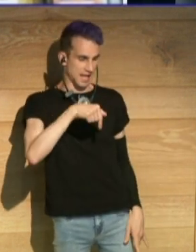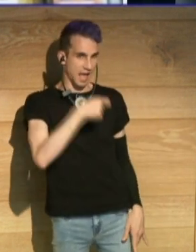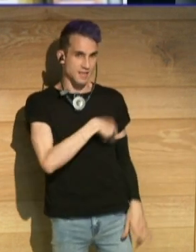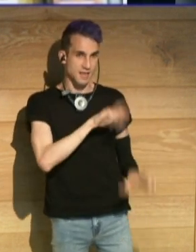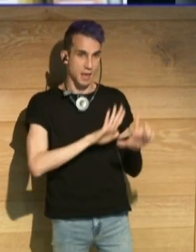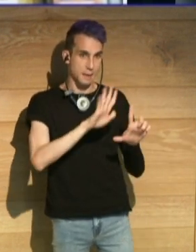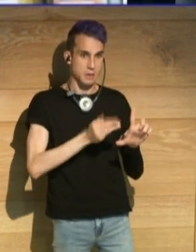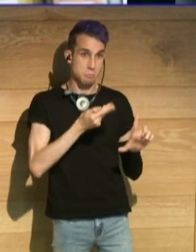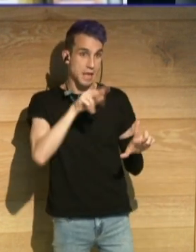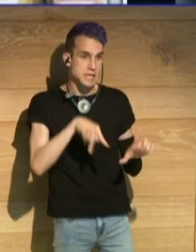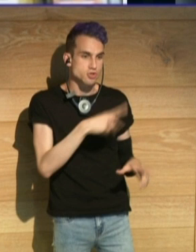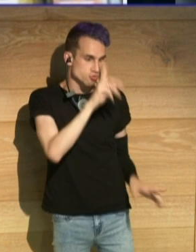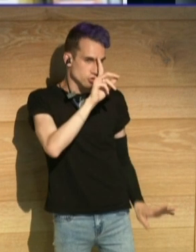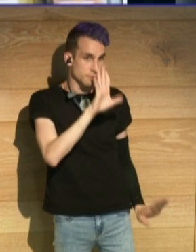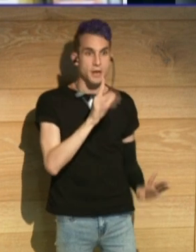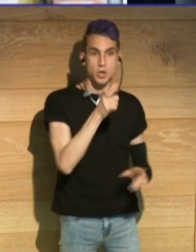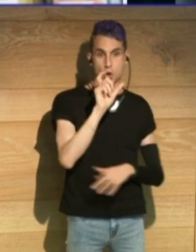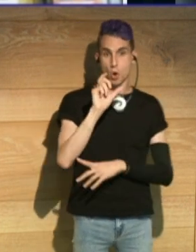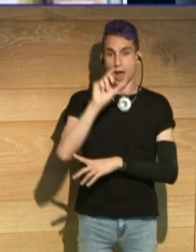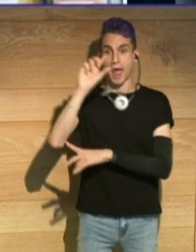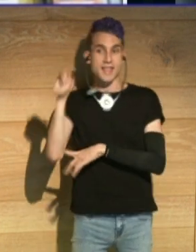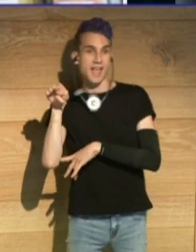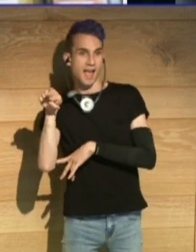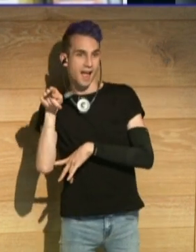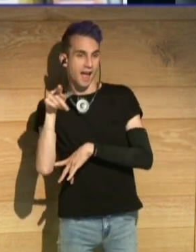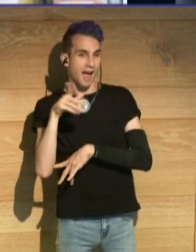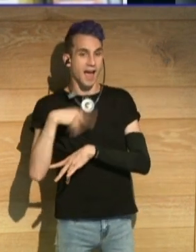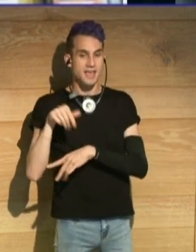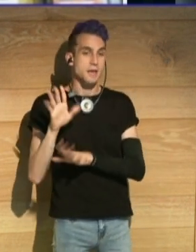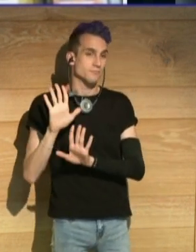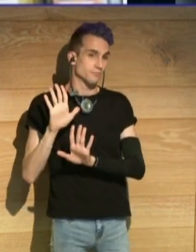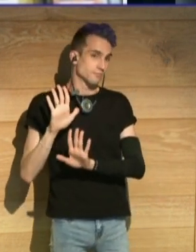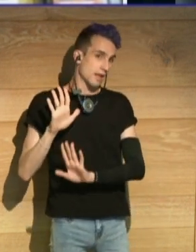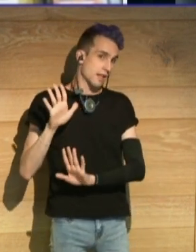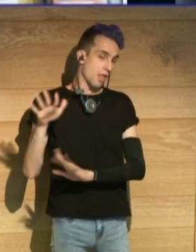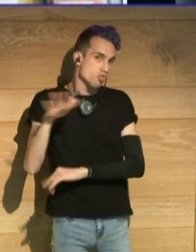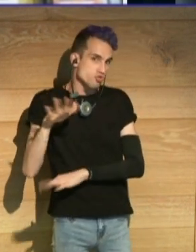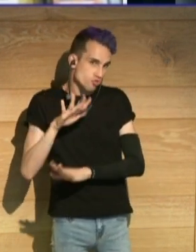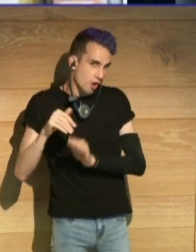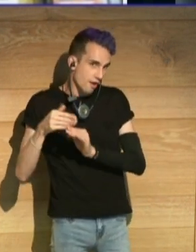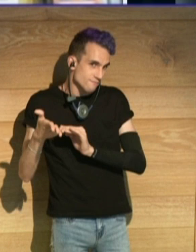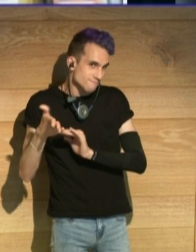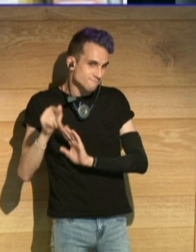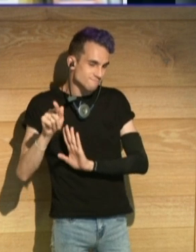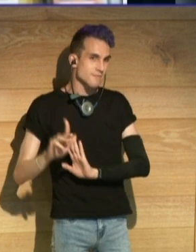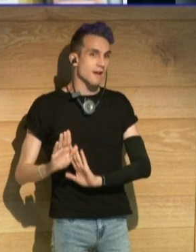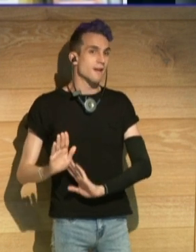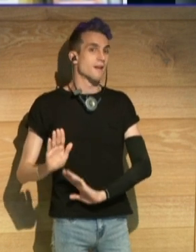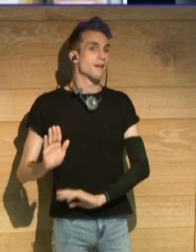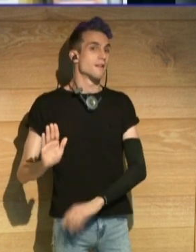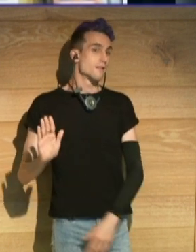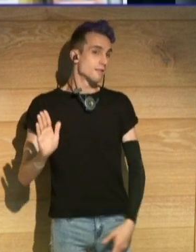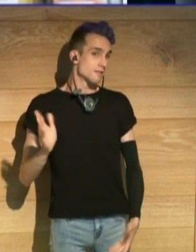los escritores italianos, en esta remota provincia del imperio, eh,